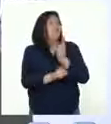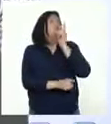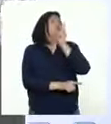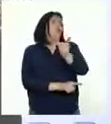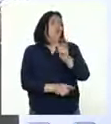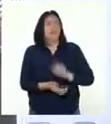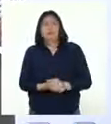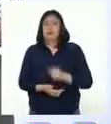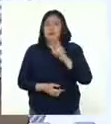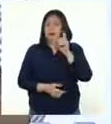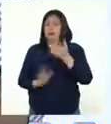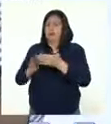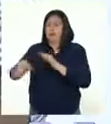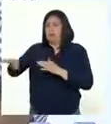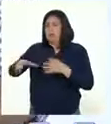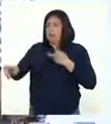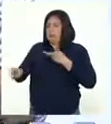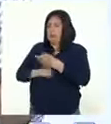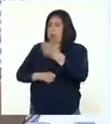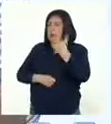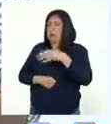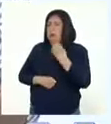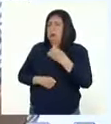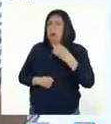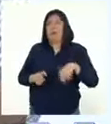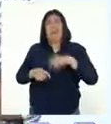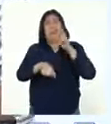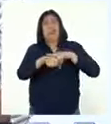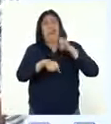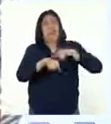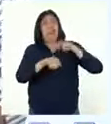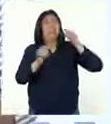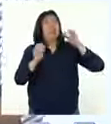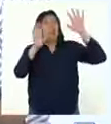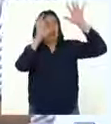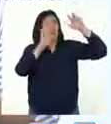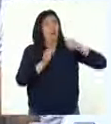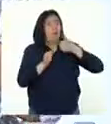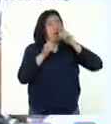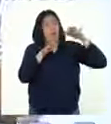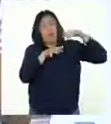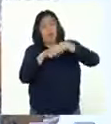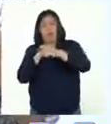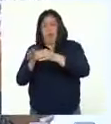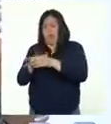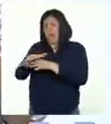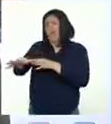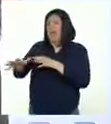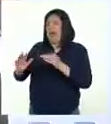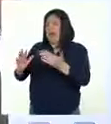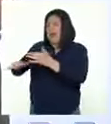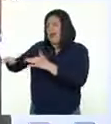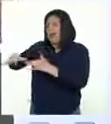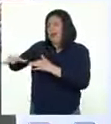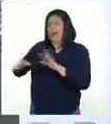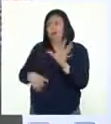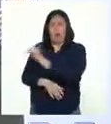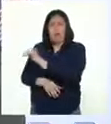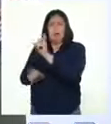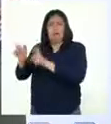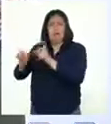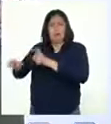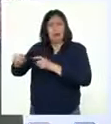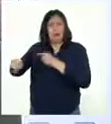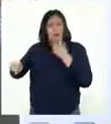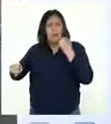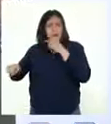Exactamente. Es decir, si una localidad se ve afectada por fenómenos naturales como huaicos o inundaciones, toda su población, o sea, los